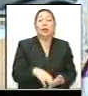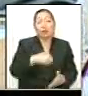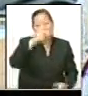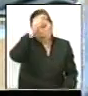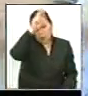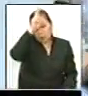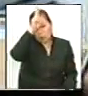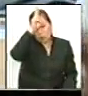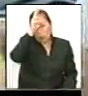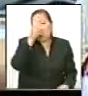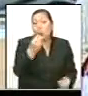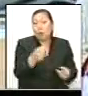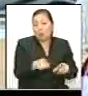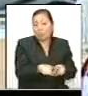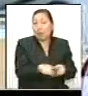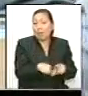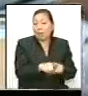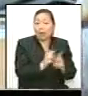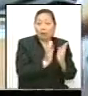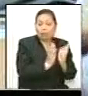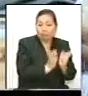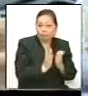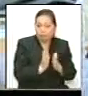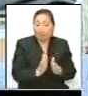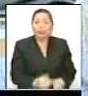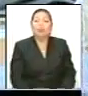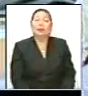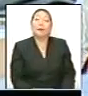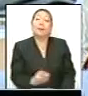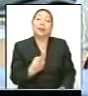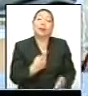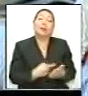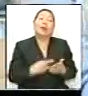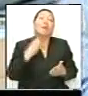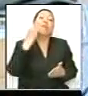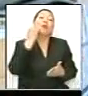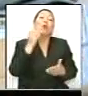Cusco, así como las medidas previstas para evitar